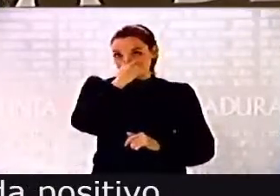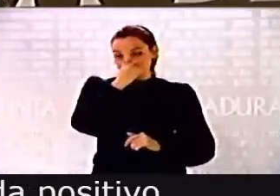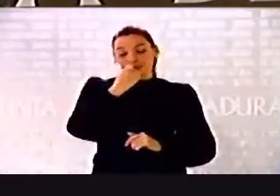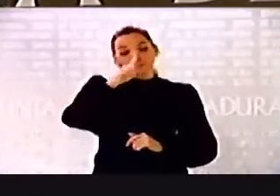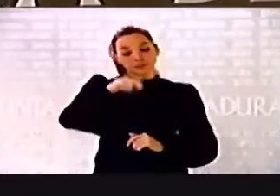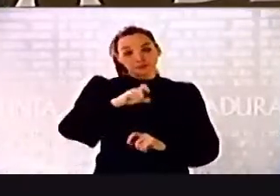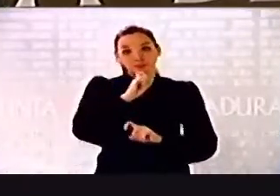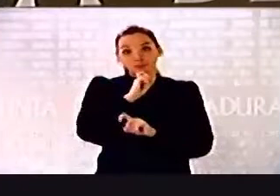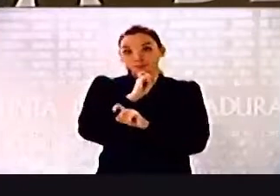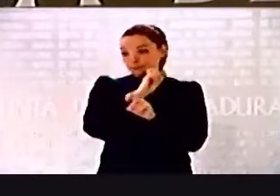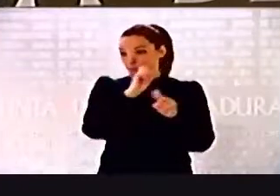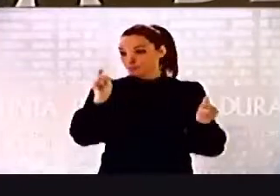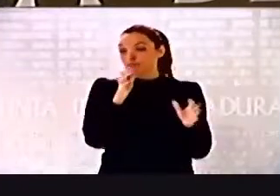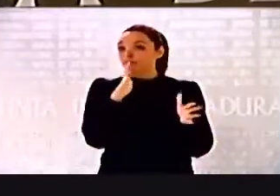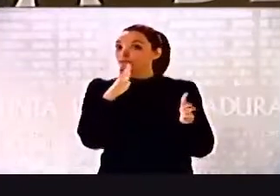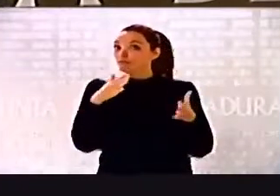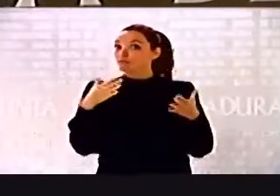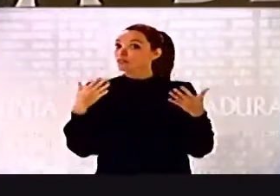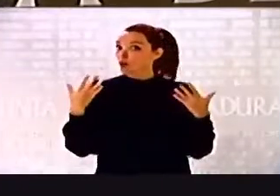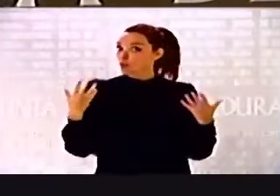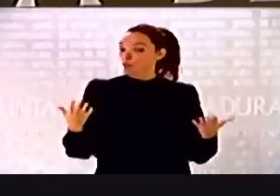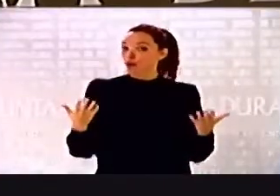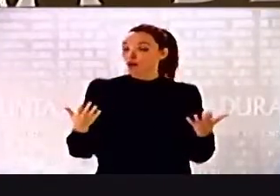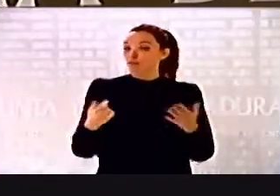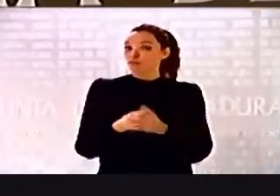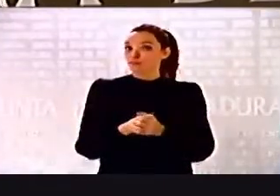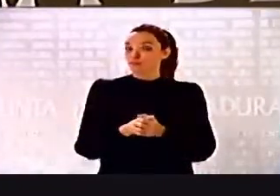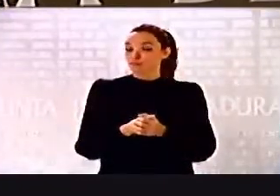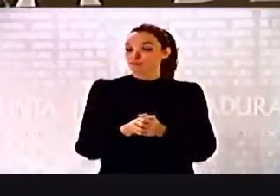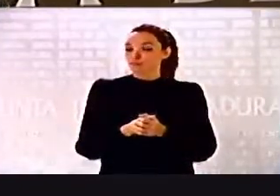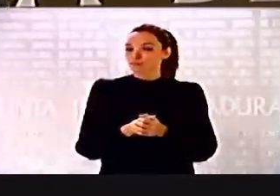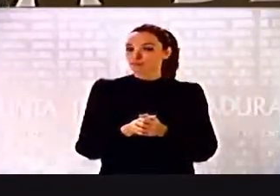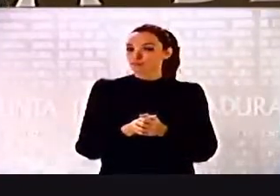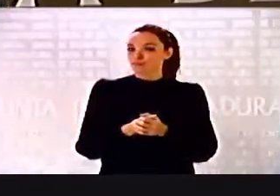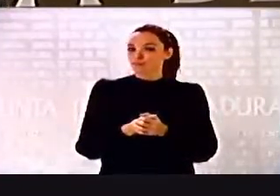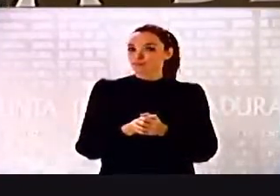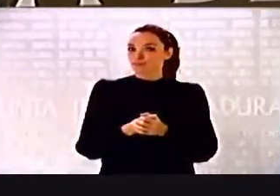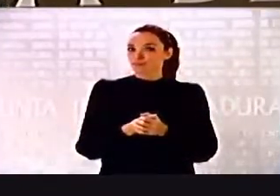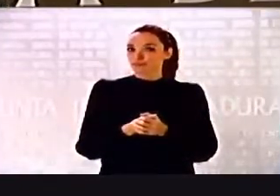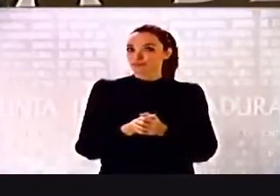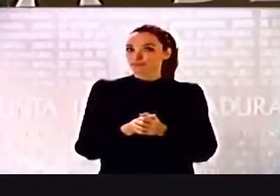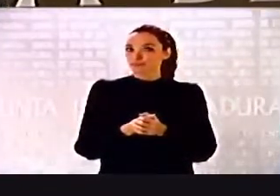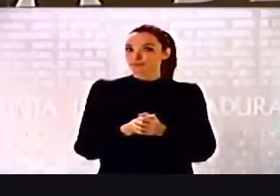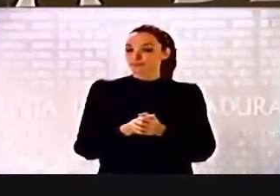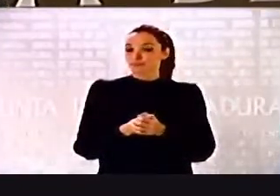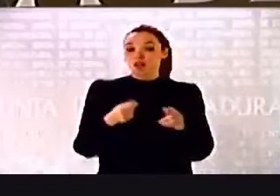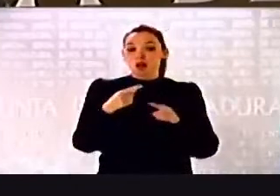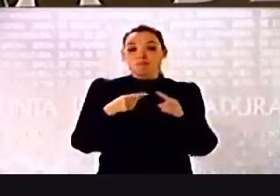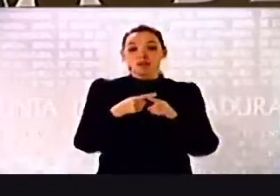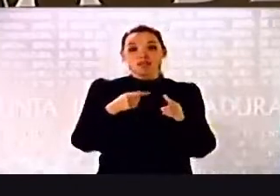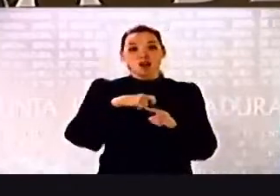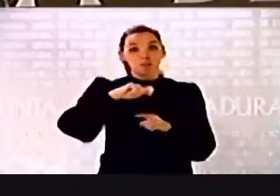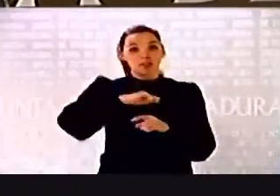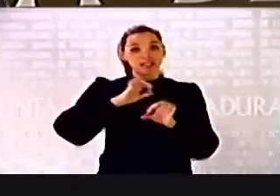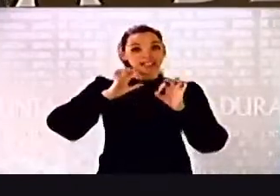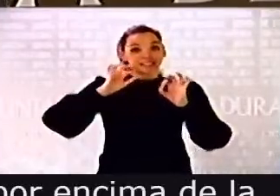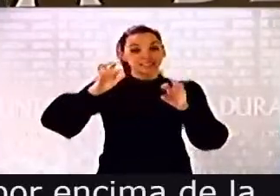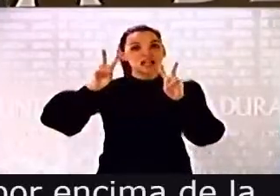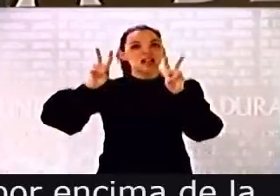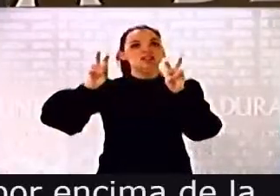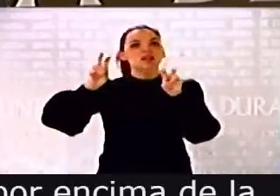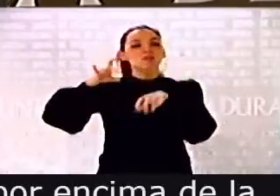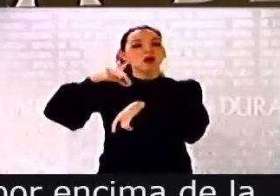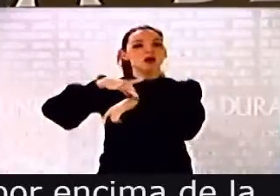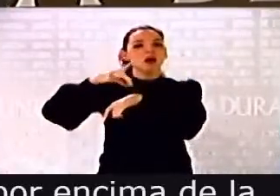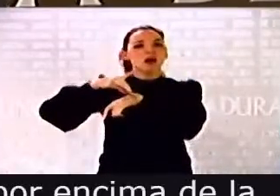Informarles que en este momento nos situamos por encima de la media española en cuanto a la